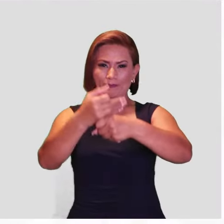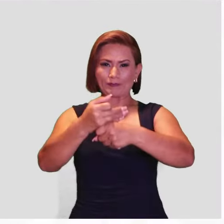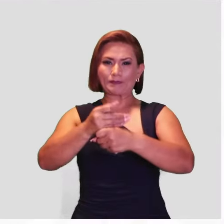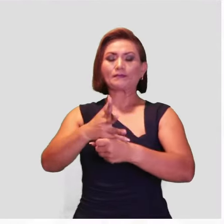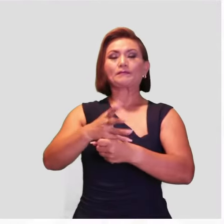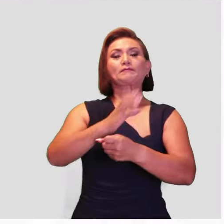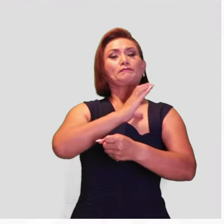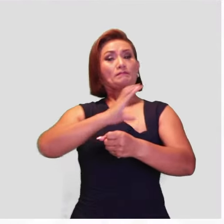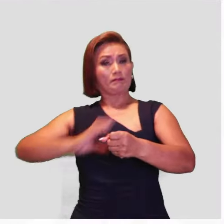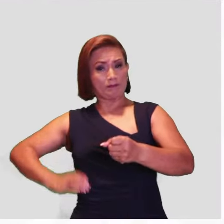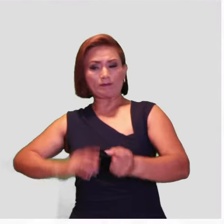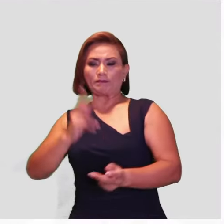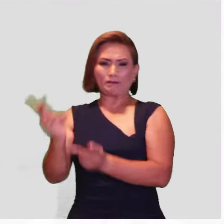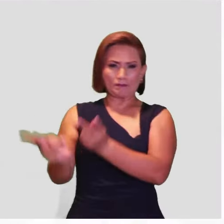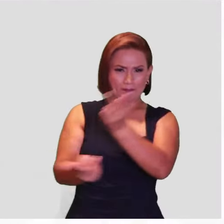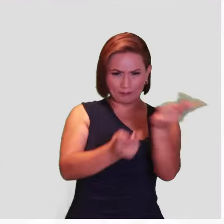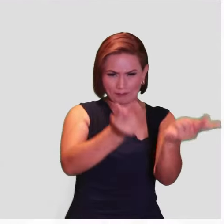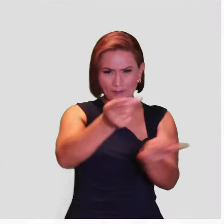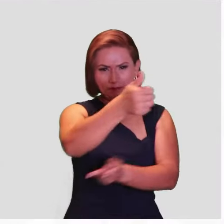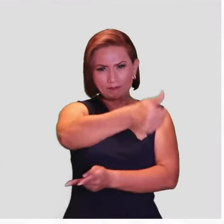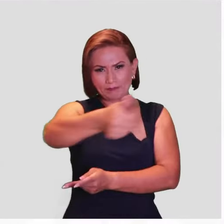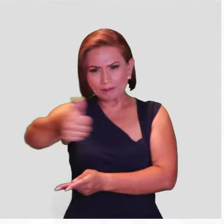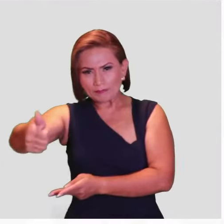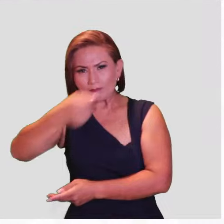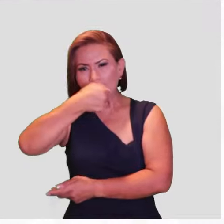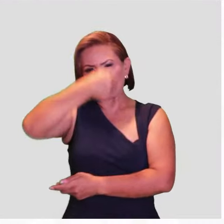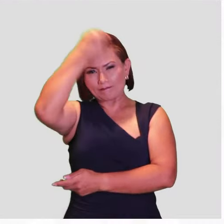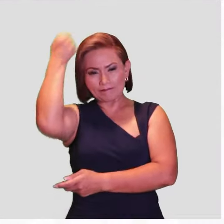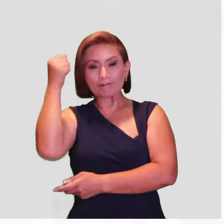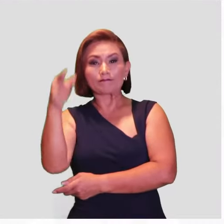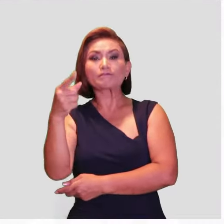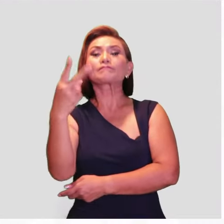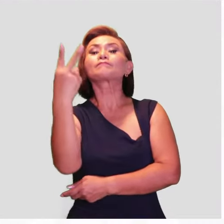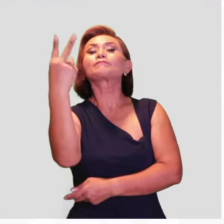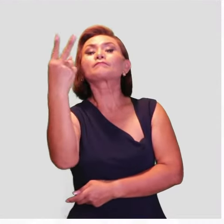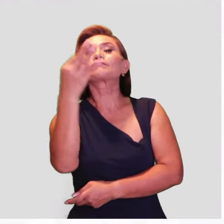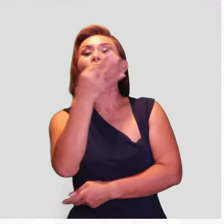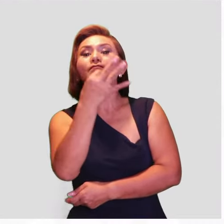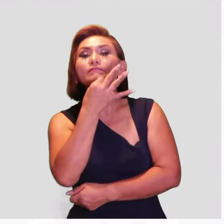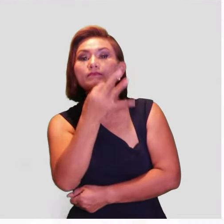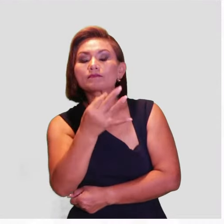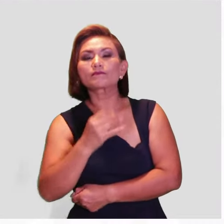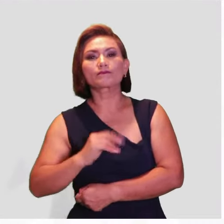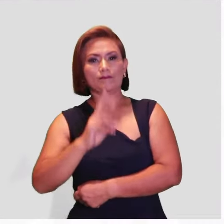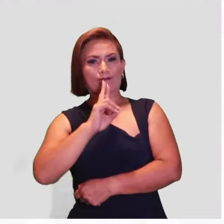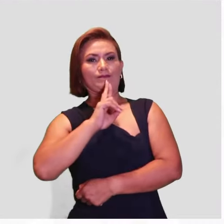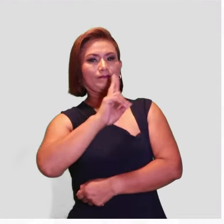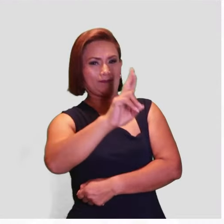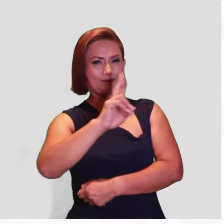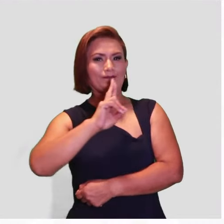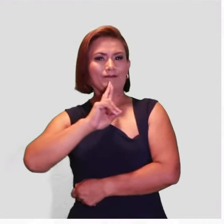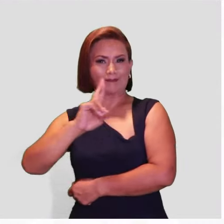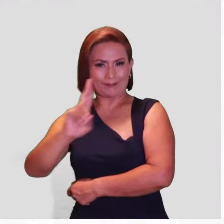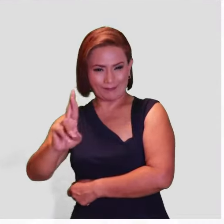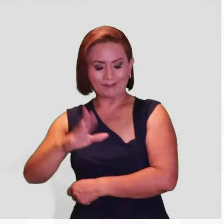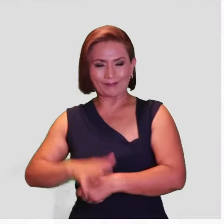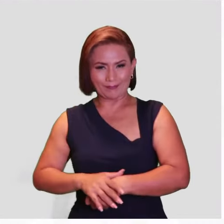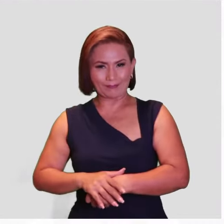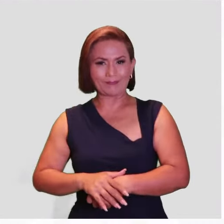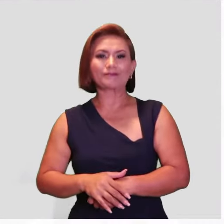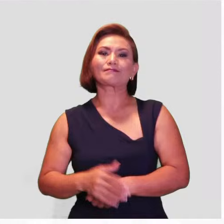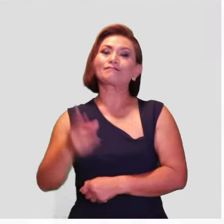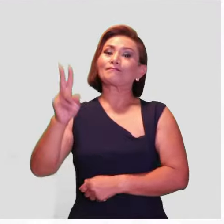cada candidatura y bueno, ustedes tendrán un tiempo de 2 minutos para responder a esta pregunta. Vale la